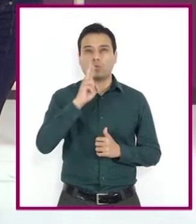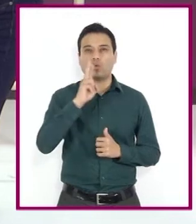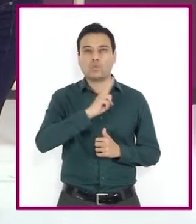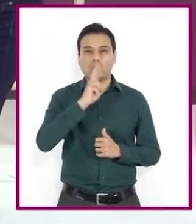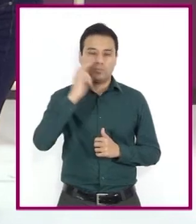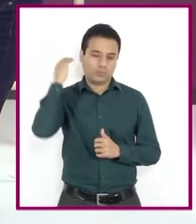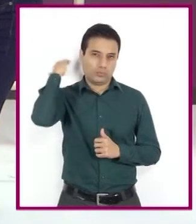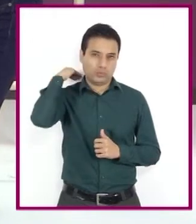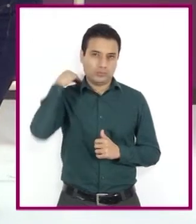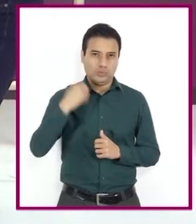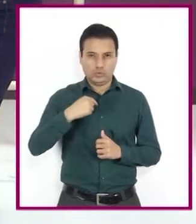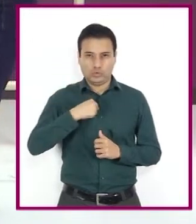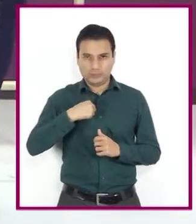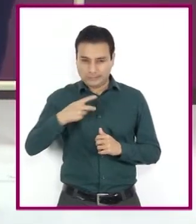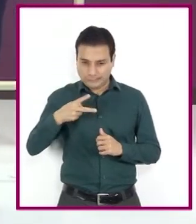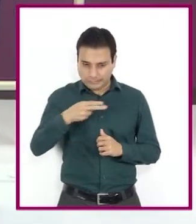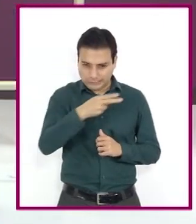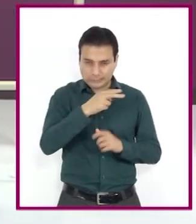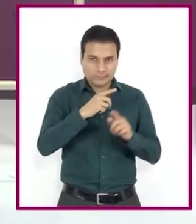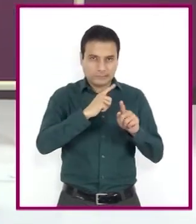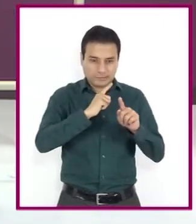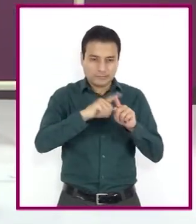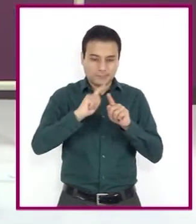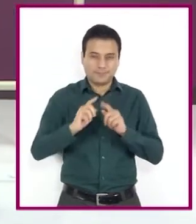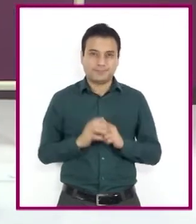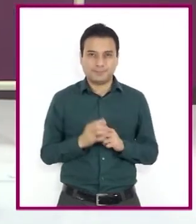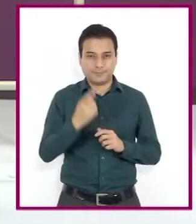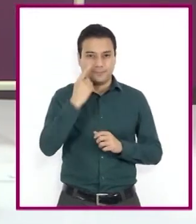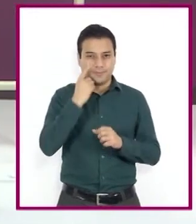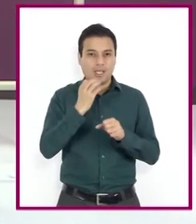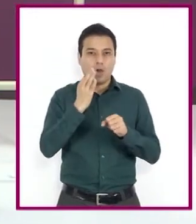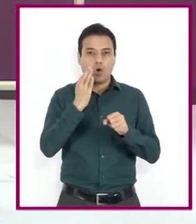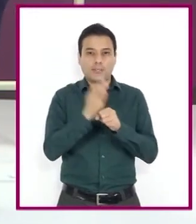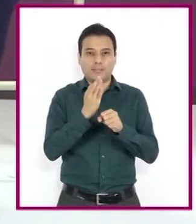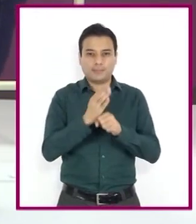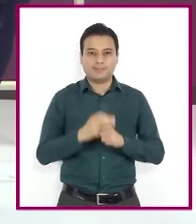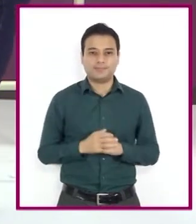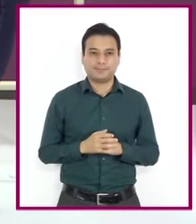poder hacer pasar el humo. Ahora vamos a colocar el humo.